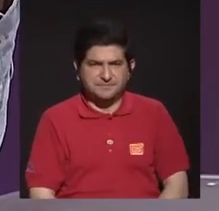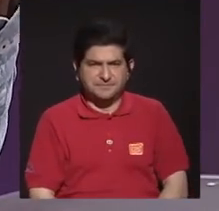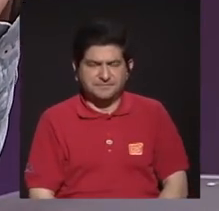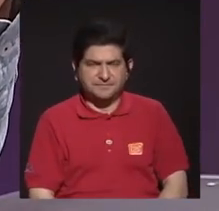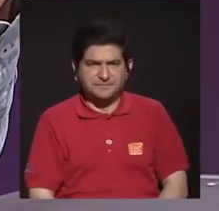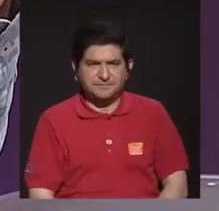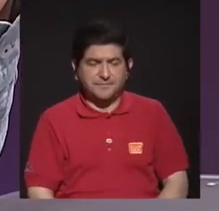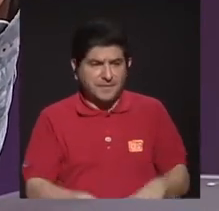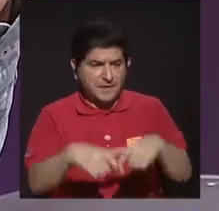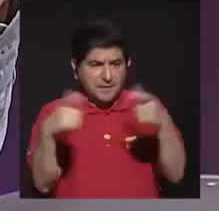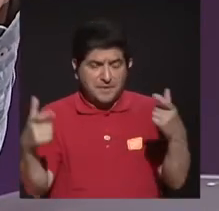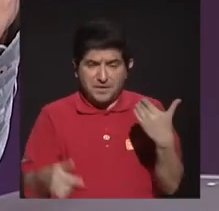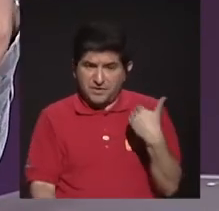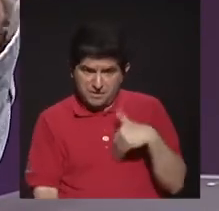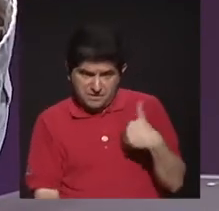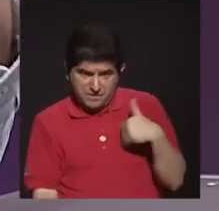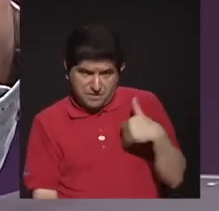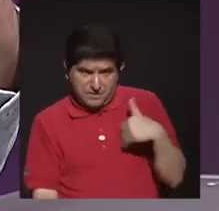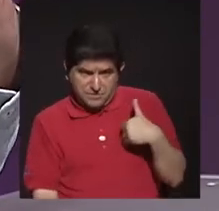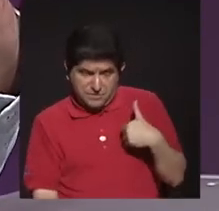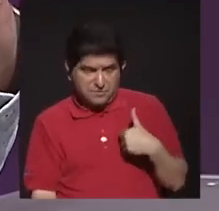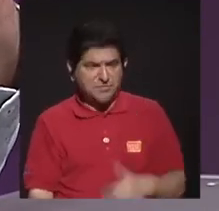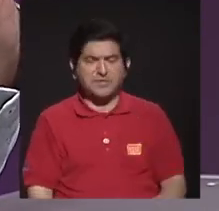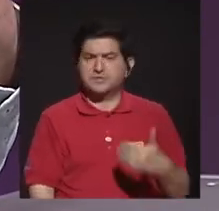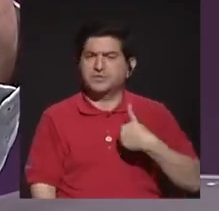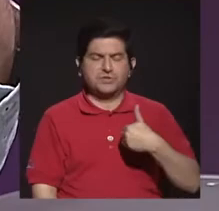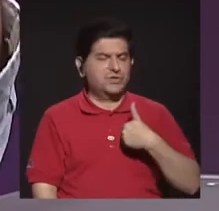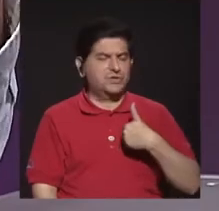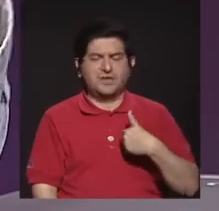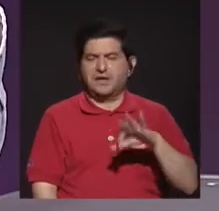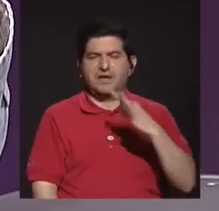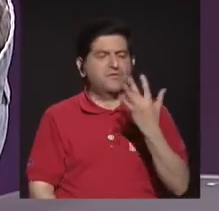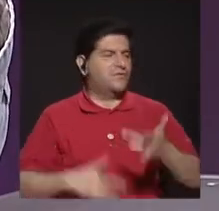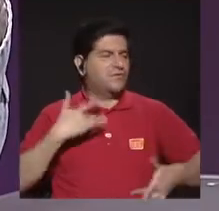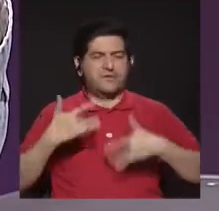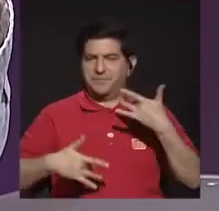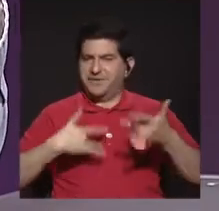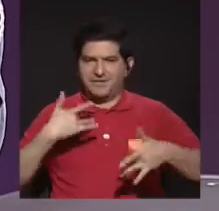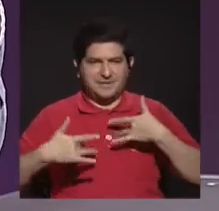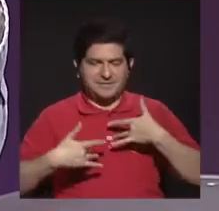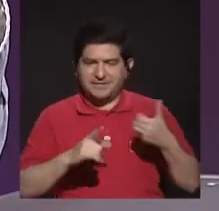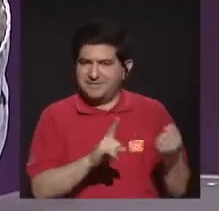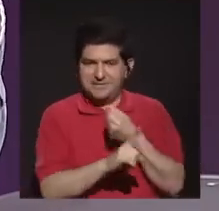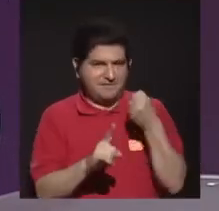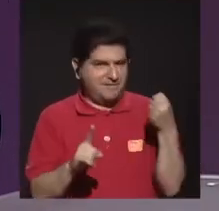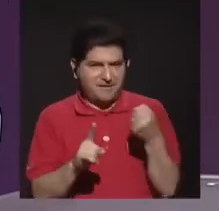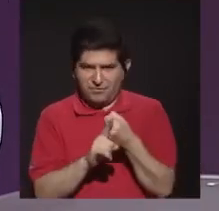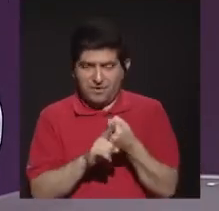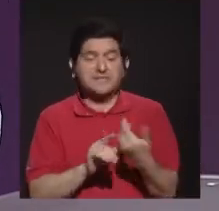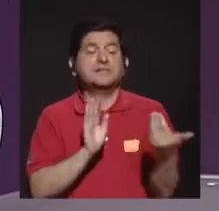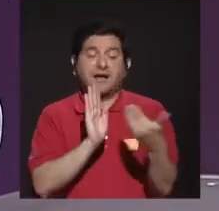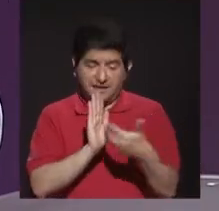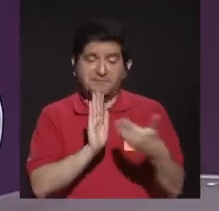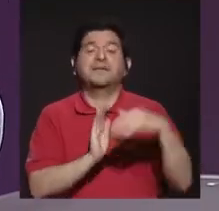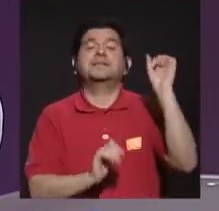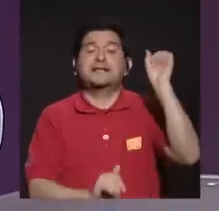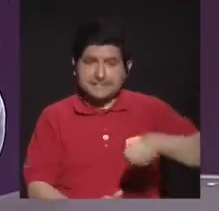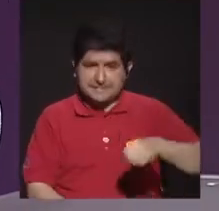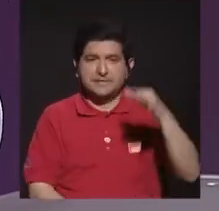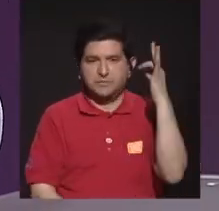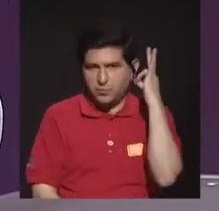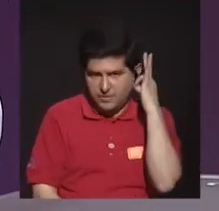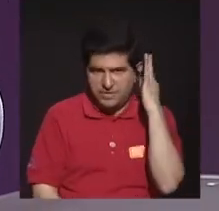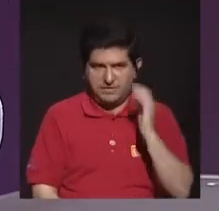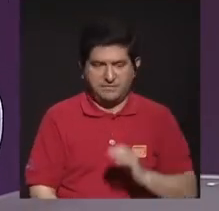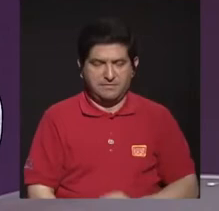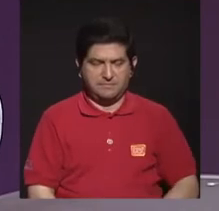que la mayoría de los hombres no tenemos una forma de sentir la violencia que sufren las mujeres. Por